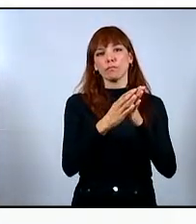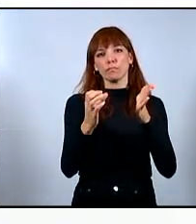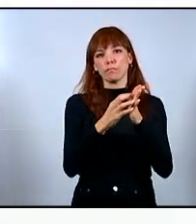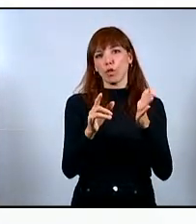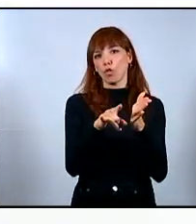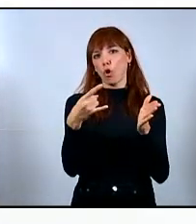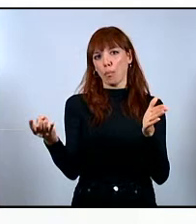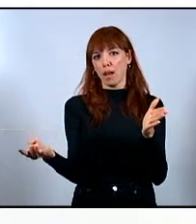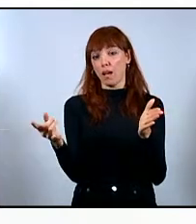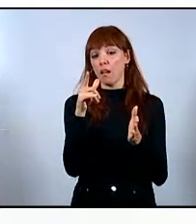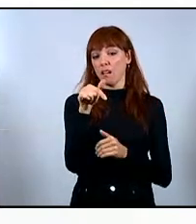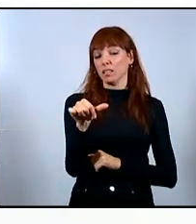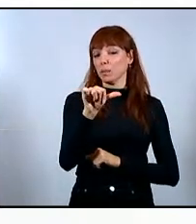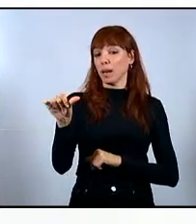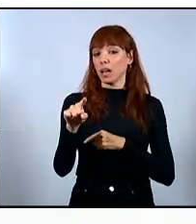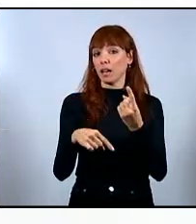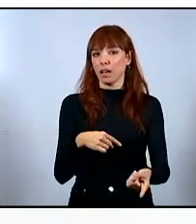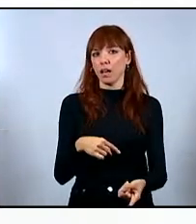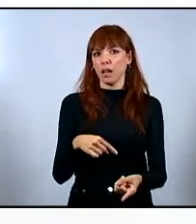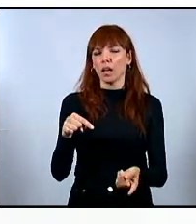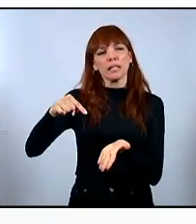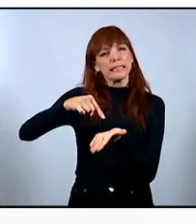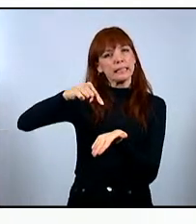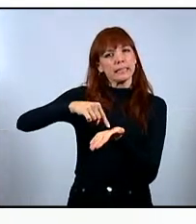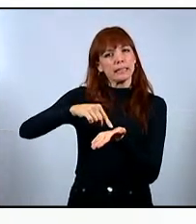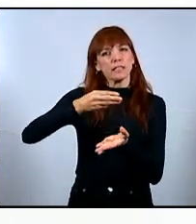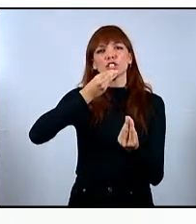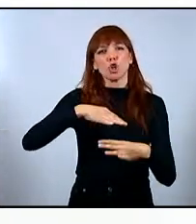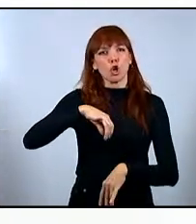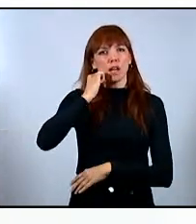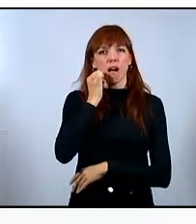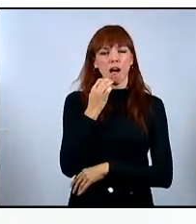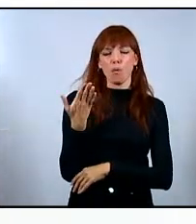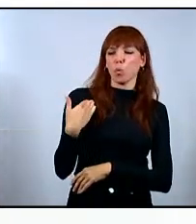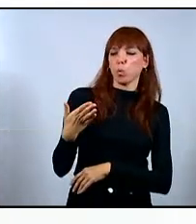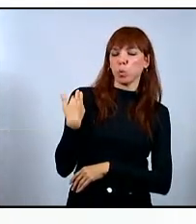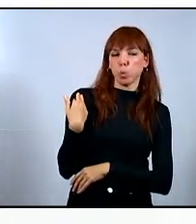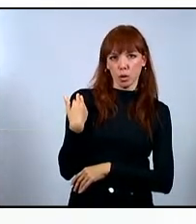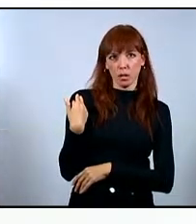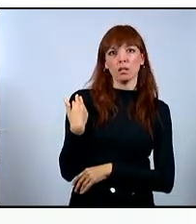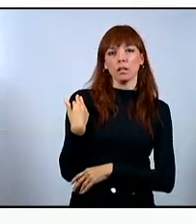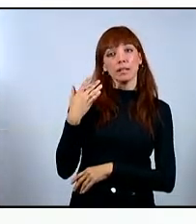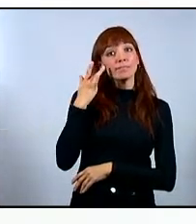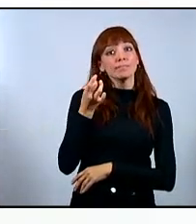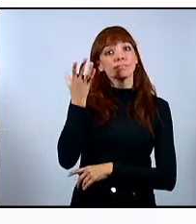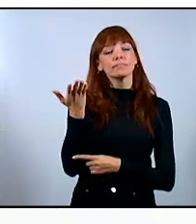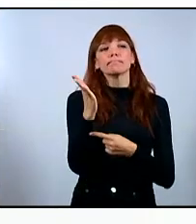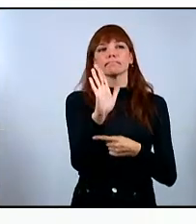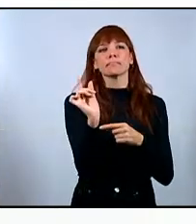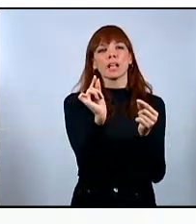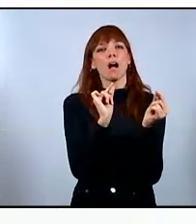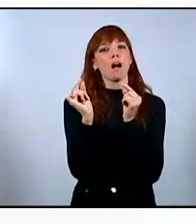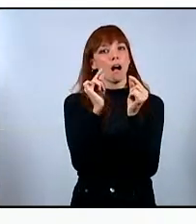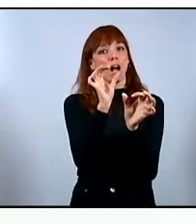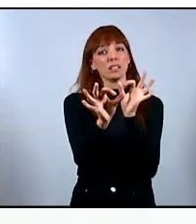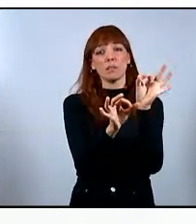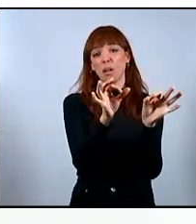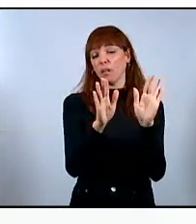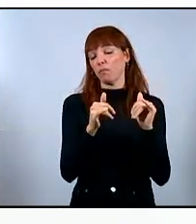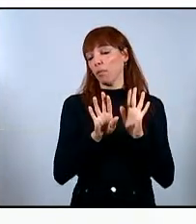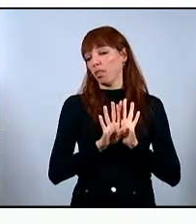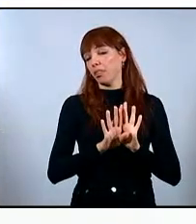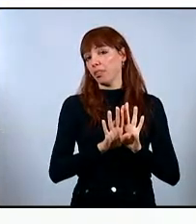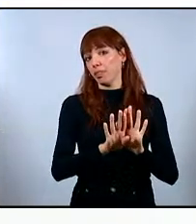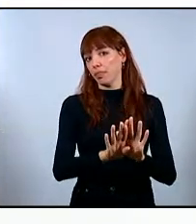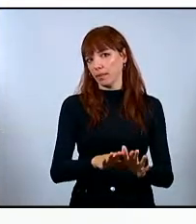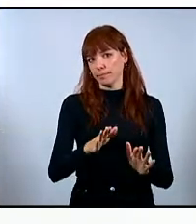una reivindicación histórica que incluso se ha llevado esta iniciativa a la Asamblea, pero como otras tantas, pues estaba